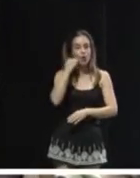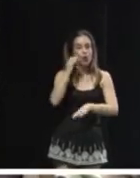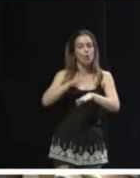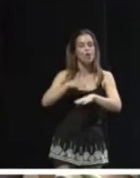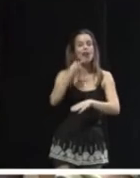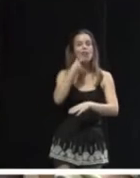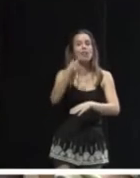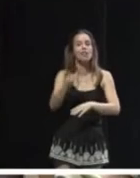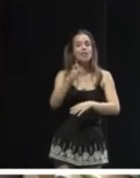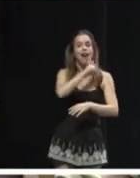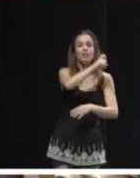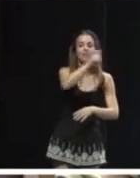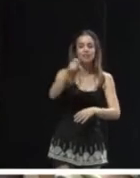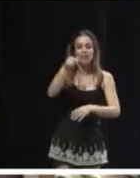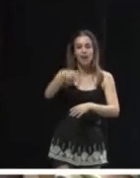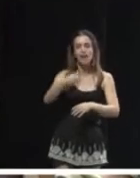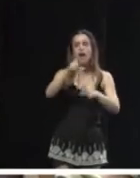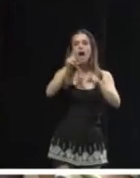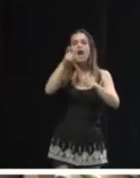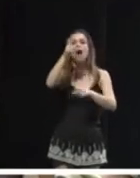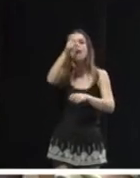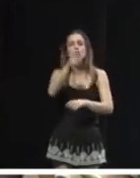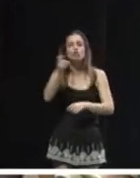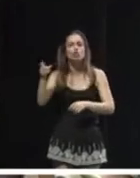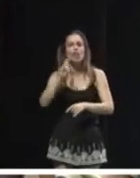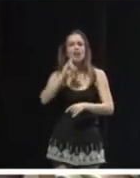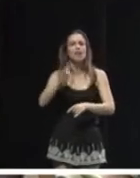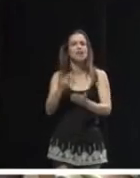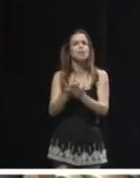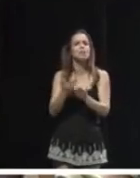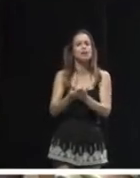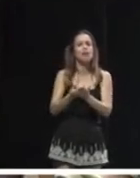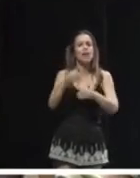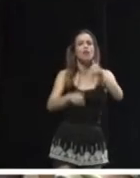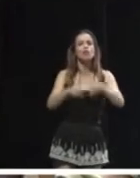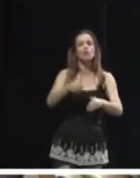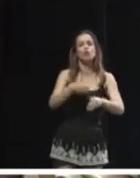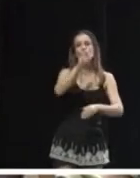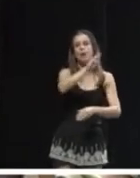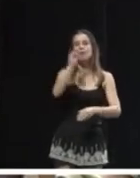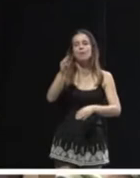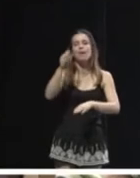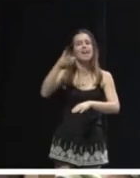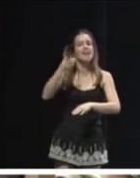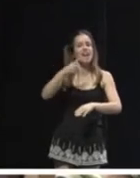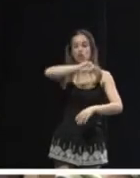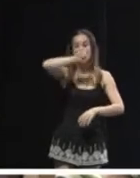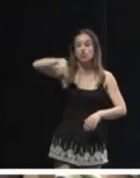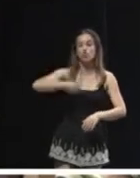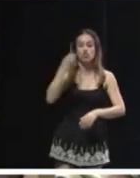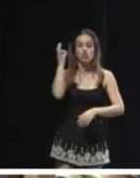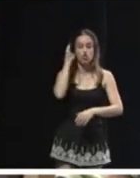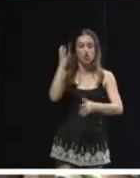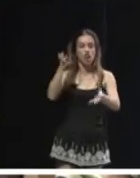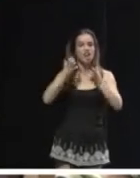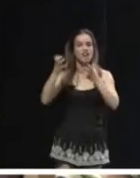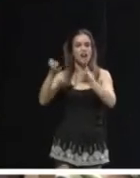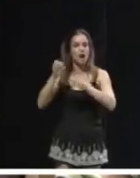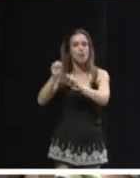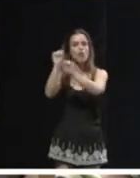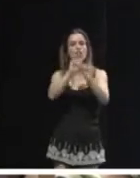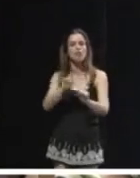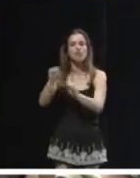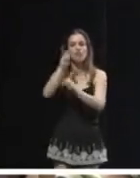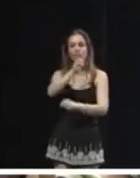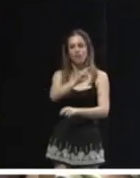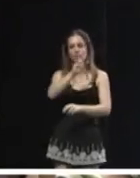decirle a los señores de las eléctricas que piden el voto para el Partido Popular que vamos a ganar nosotras, que salimos a defender el 23 de